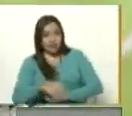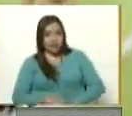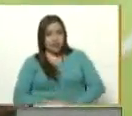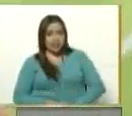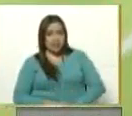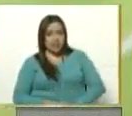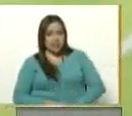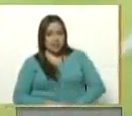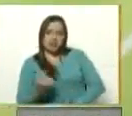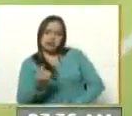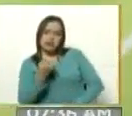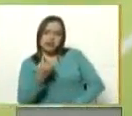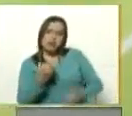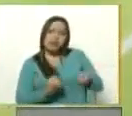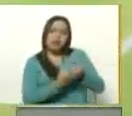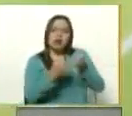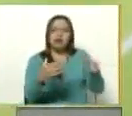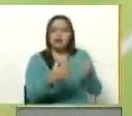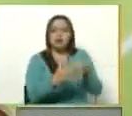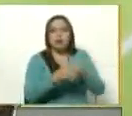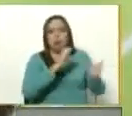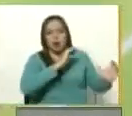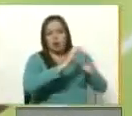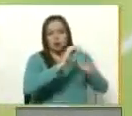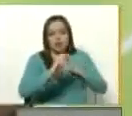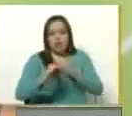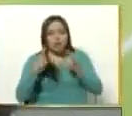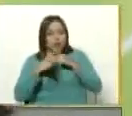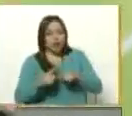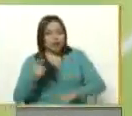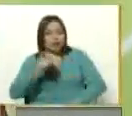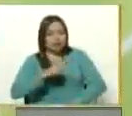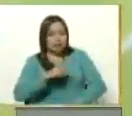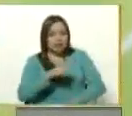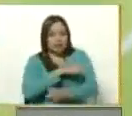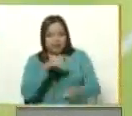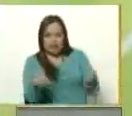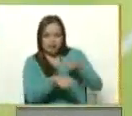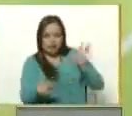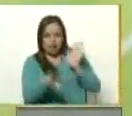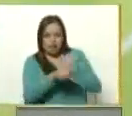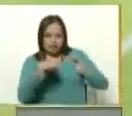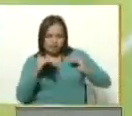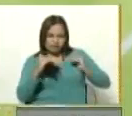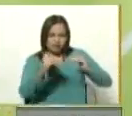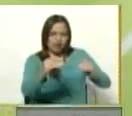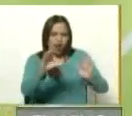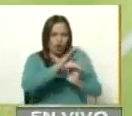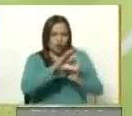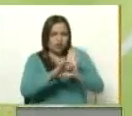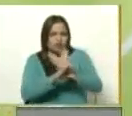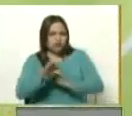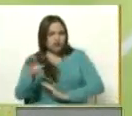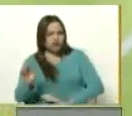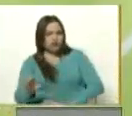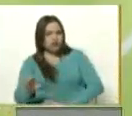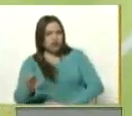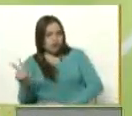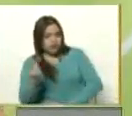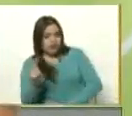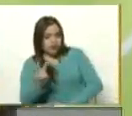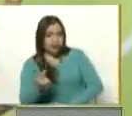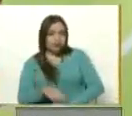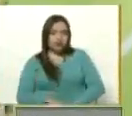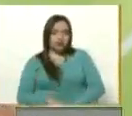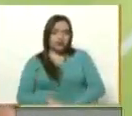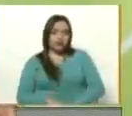privilegiar algún grupito de comunicadores. Sin embargo, hace falta una ley que esté a la par de la Constitución de la República Bolivariana de Venezuela. Yo creo que allí